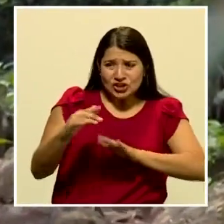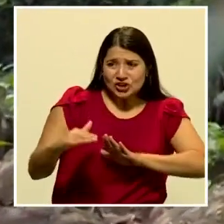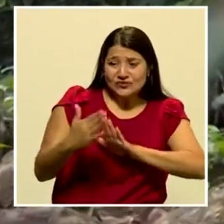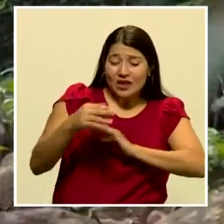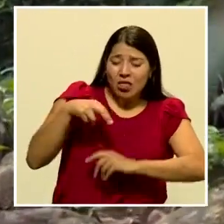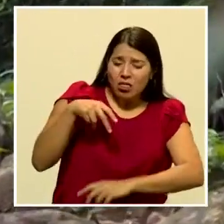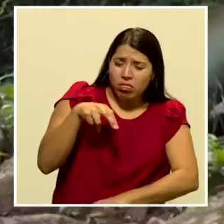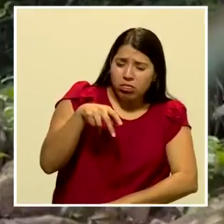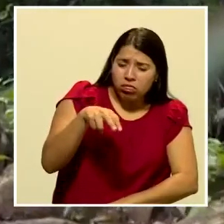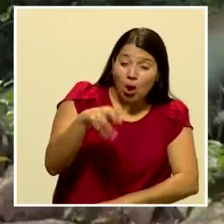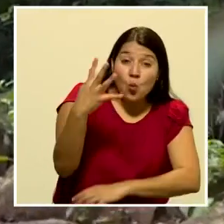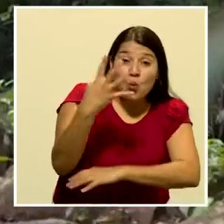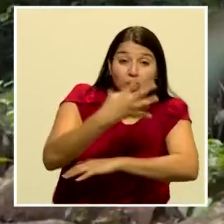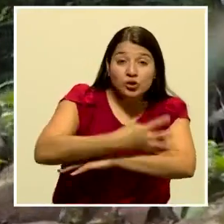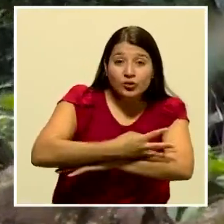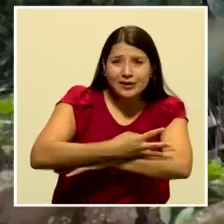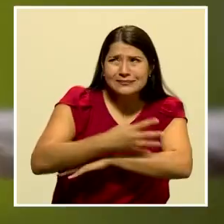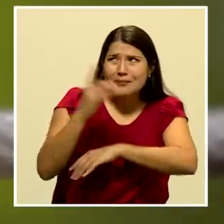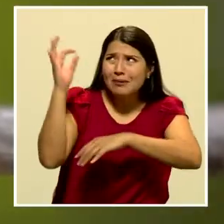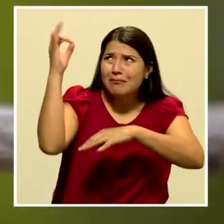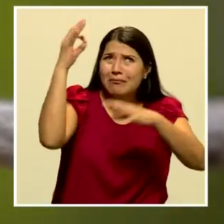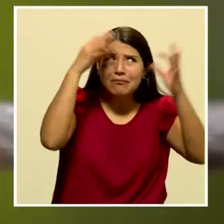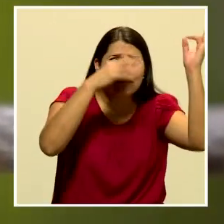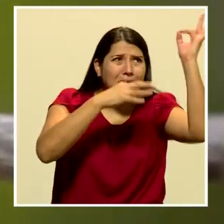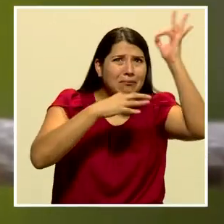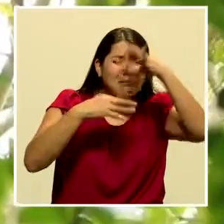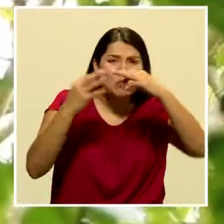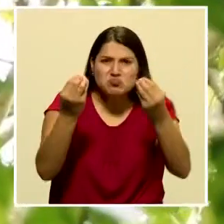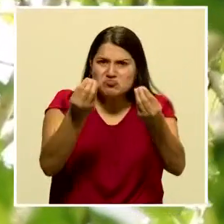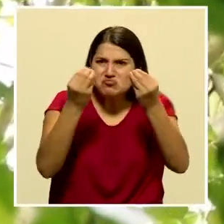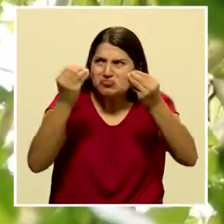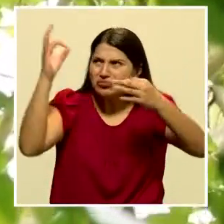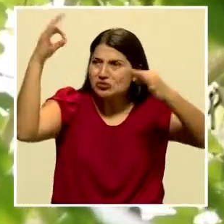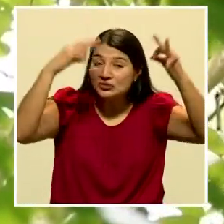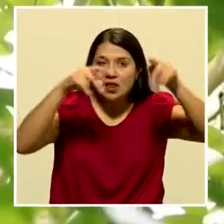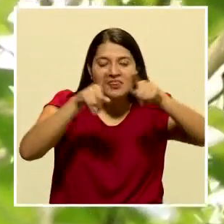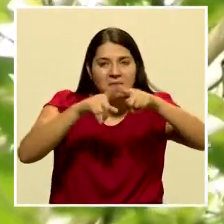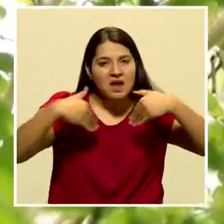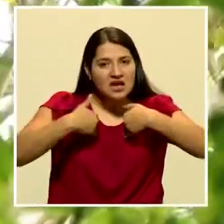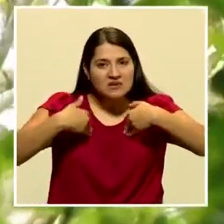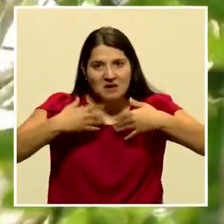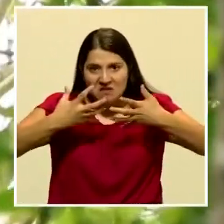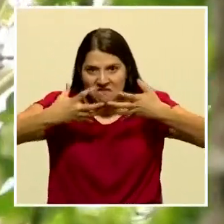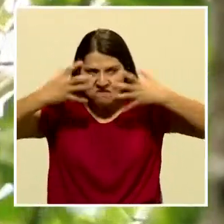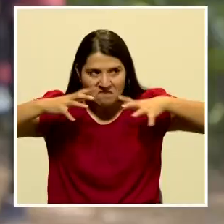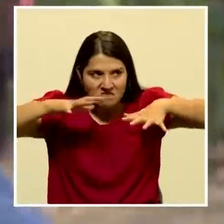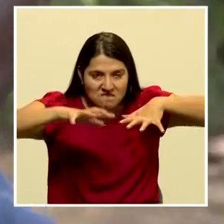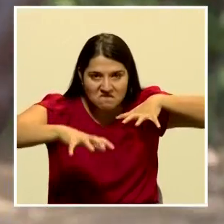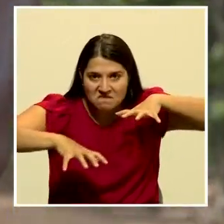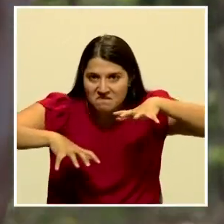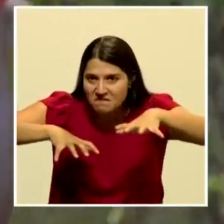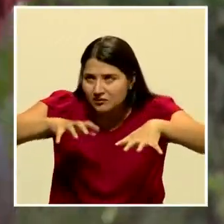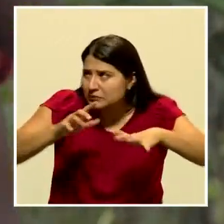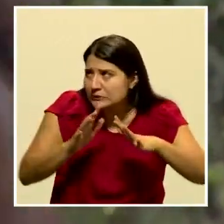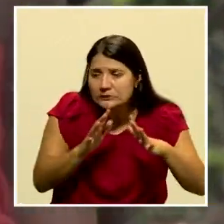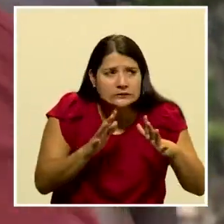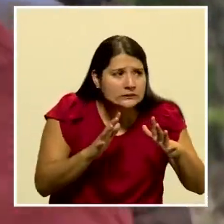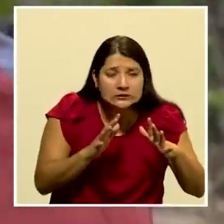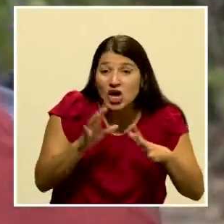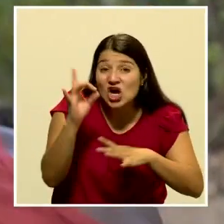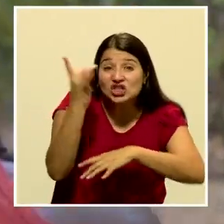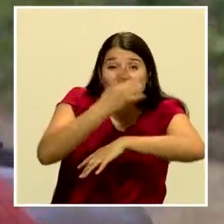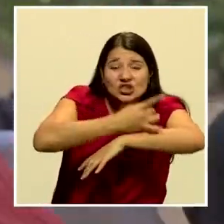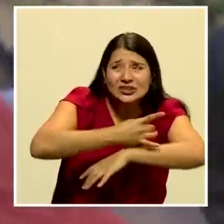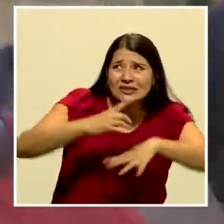Plagada de mosquitos, plagada de fieras. Dicen que eso es un infierno ahí. Y usted sabe lo que es 8 días en esa selva